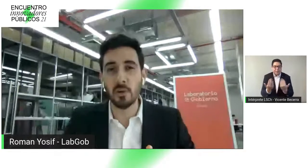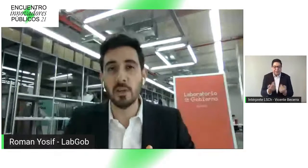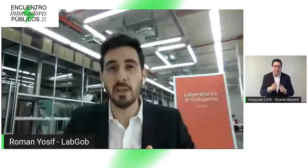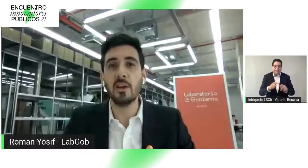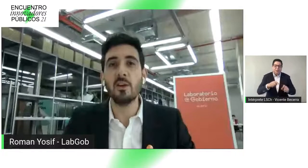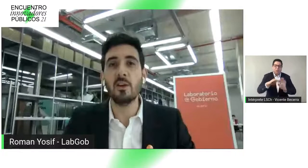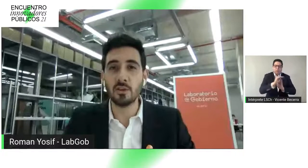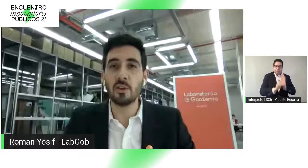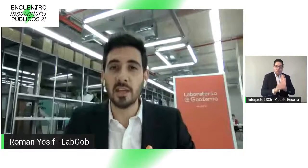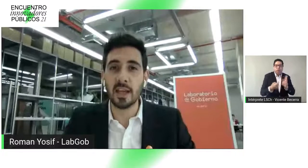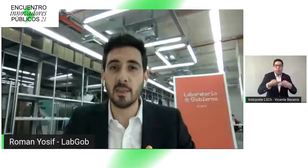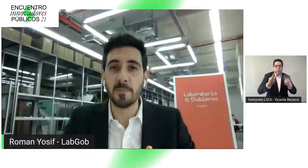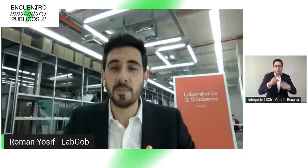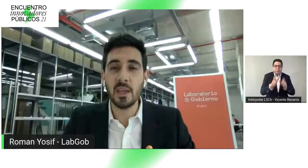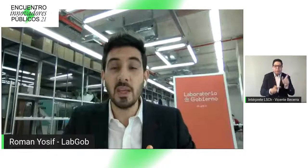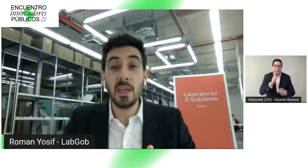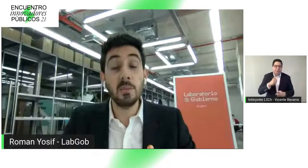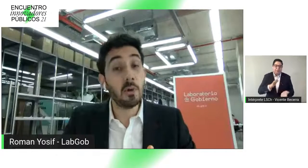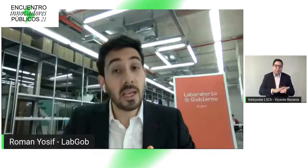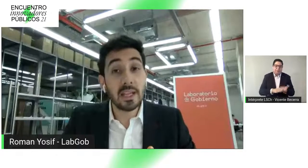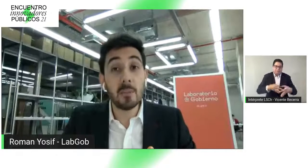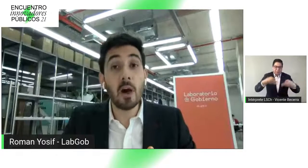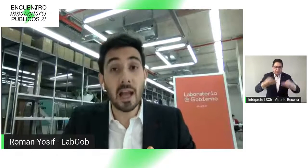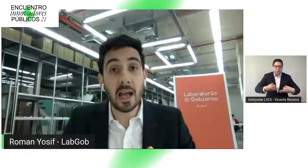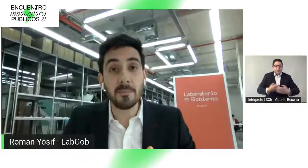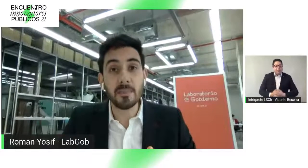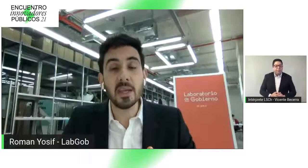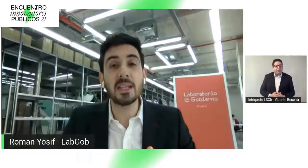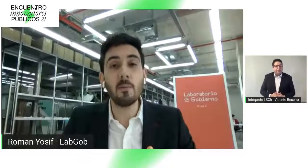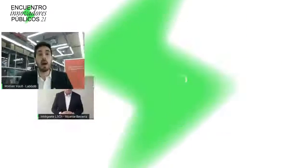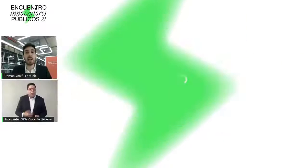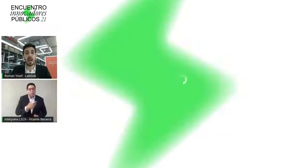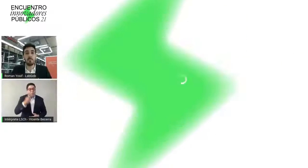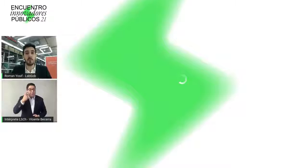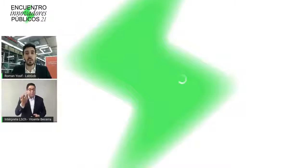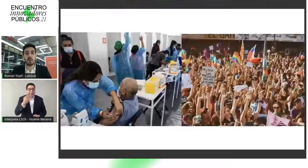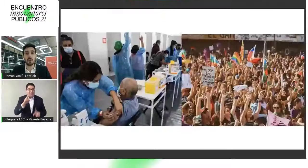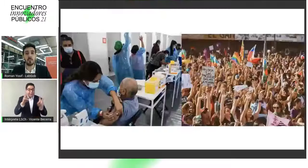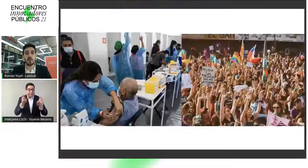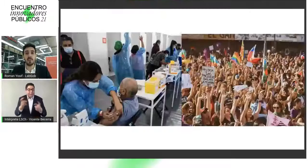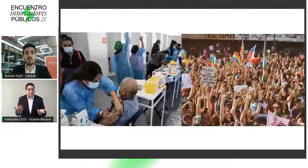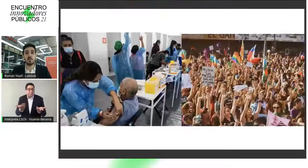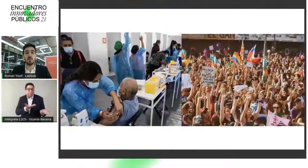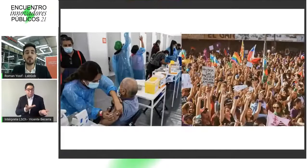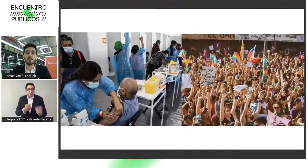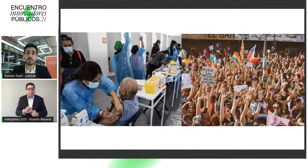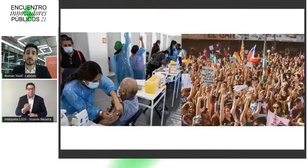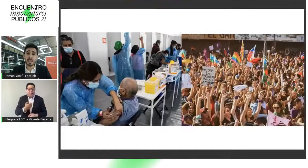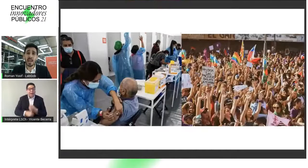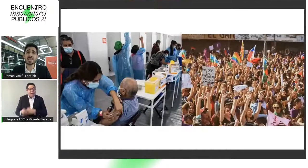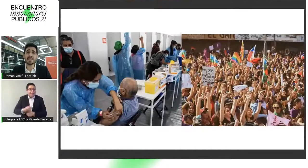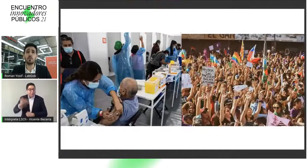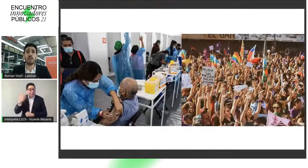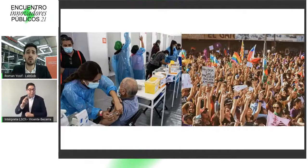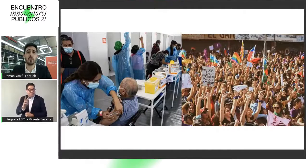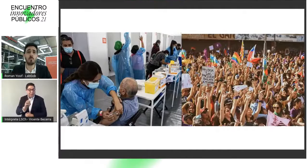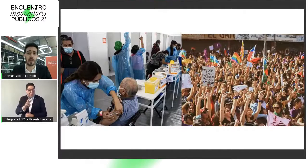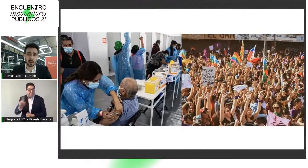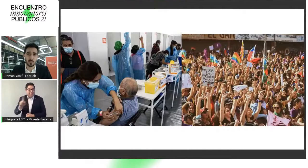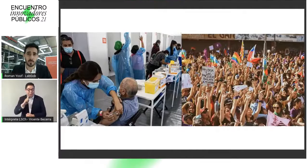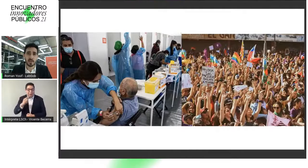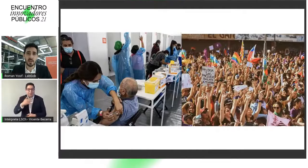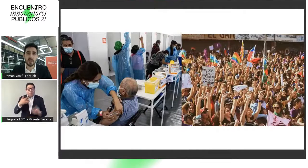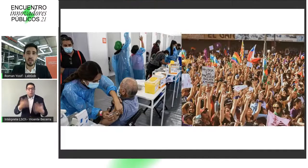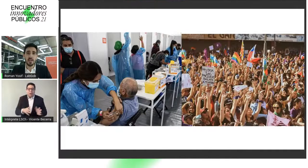pública que hemos podido ir consolidando. ¿Y por qué estamos acá? Estamos acá porque el 2021 ha sido un